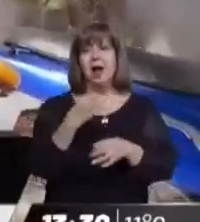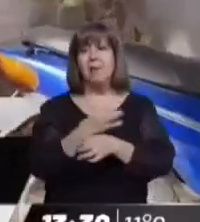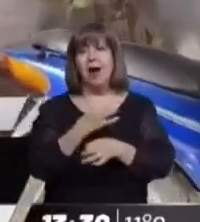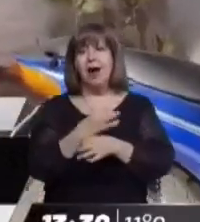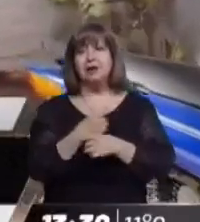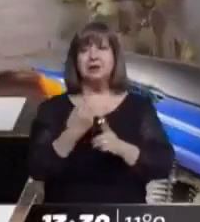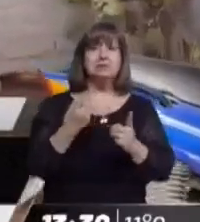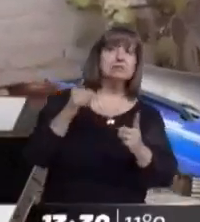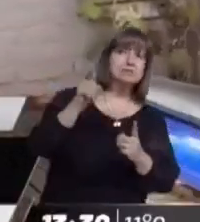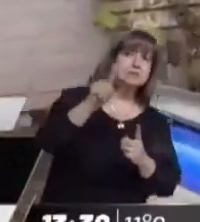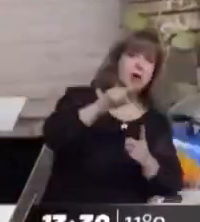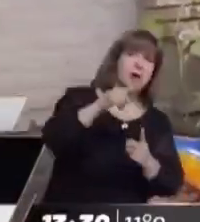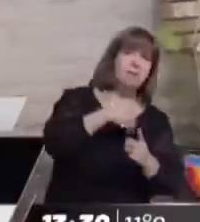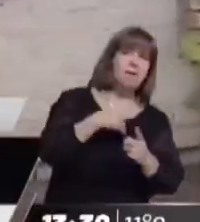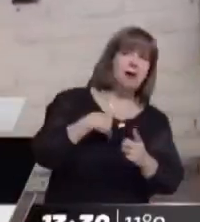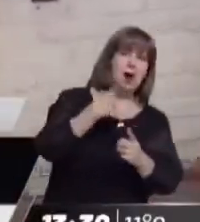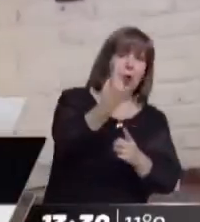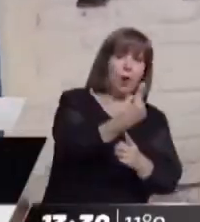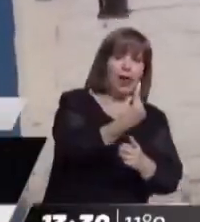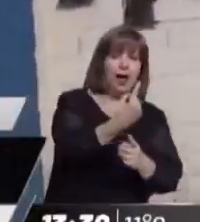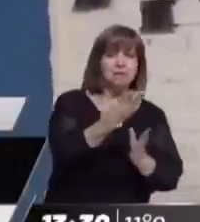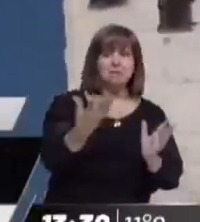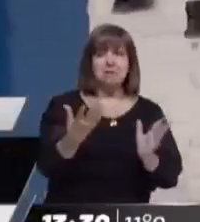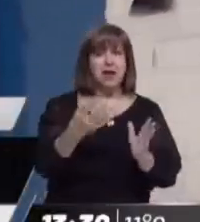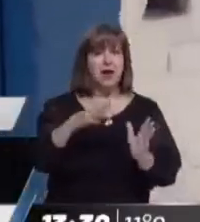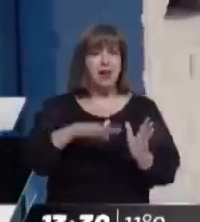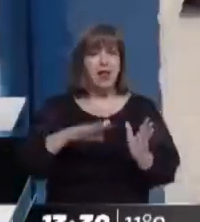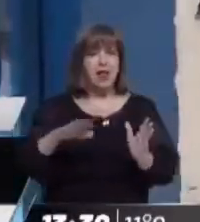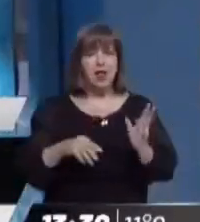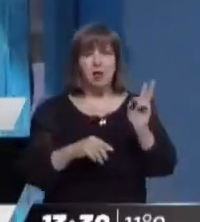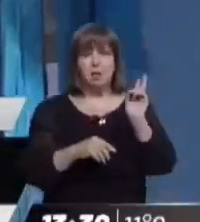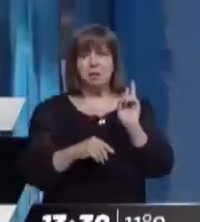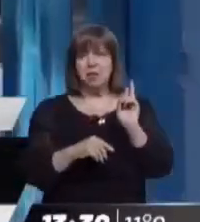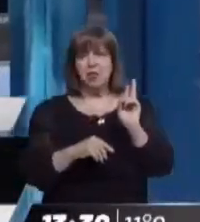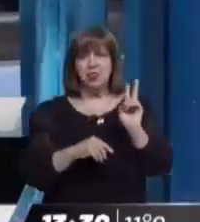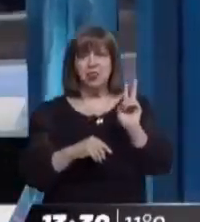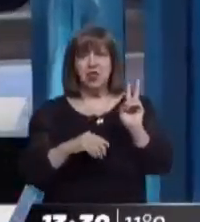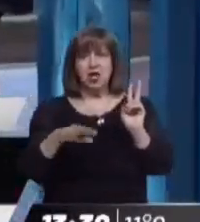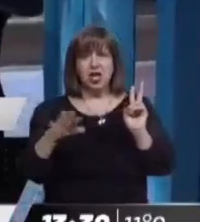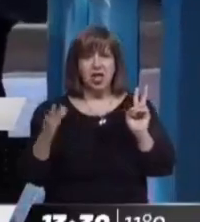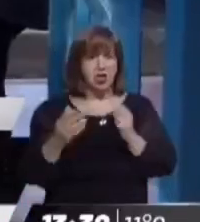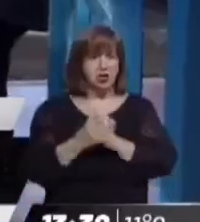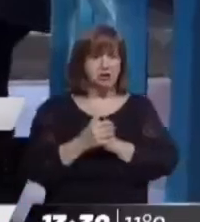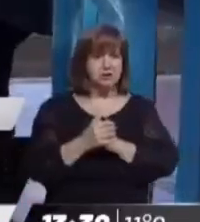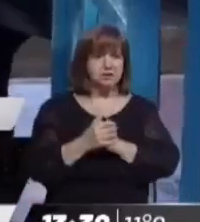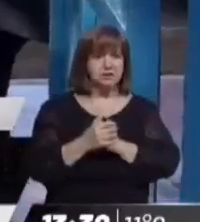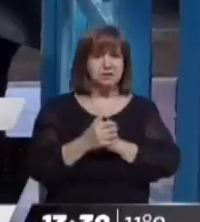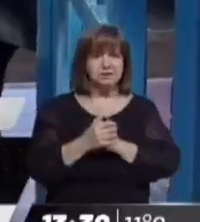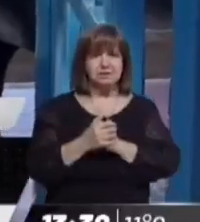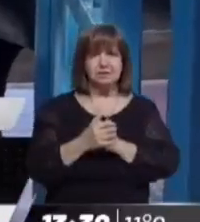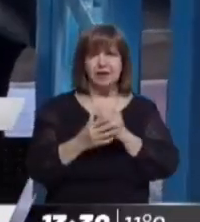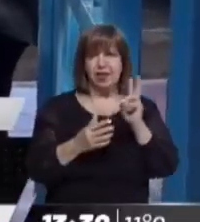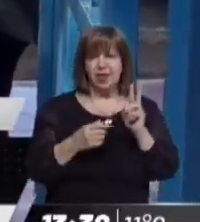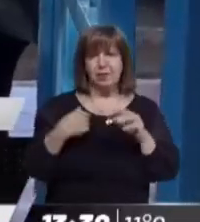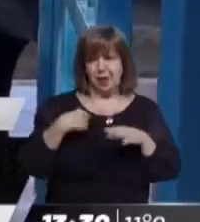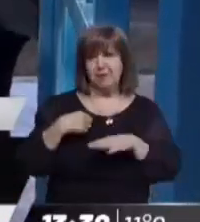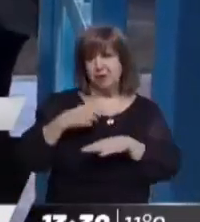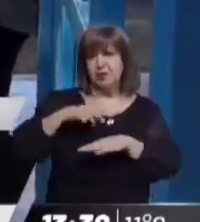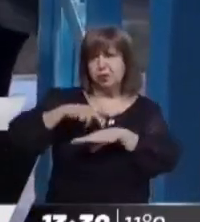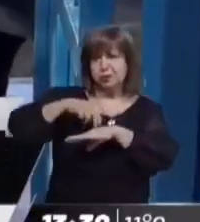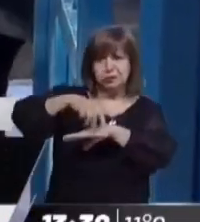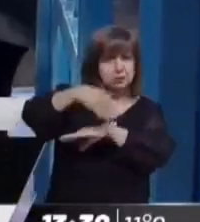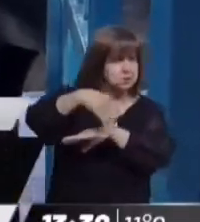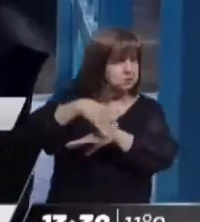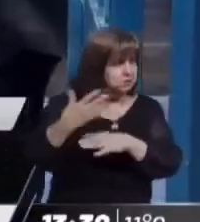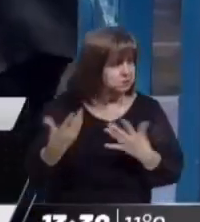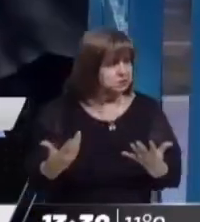una mamá, y unos poquitos niños, ¿no? Faltazo dos. Generalizado. Faltazo contabilizar, acá estoy saliendo. Sí, sí,